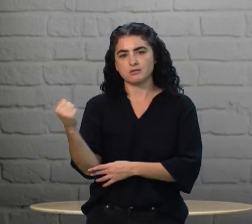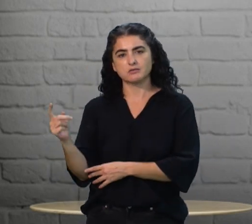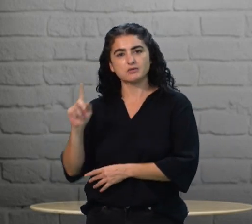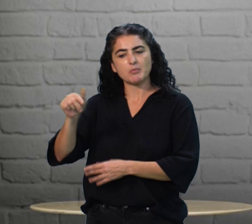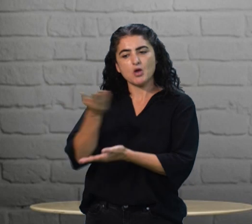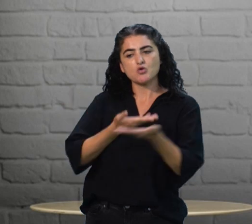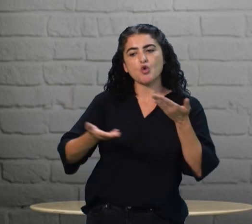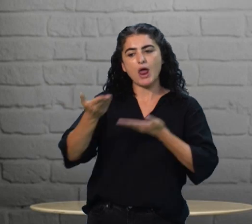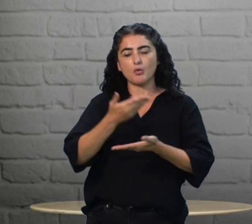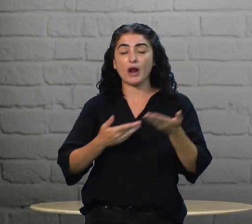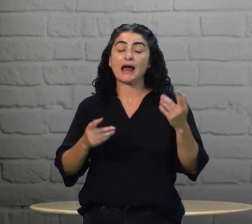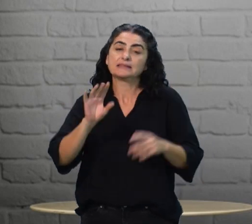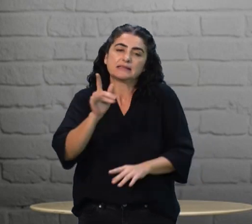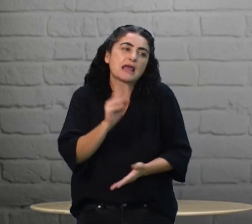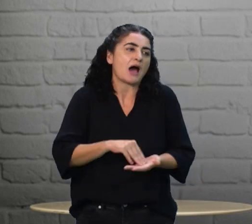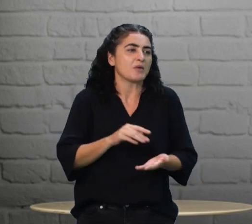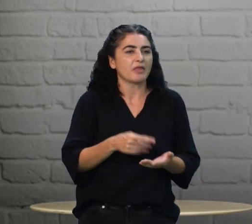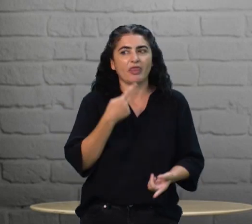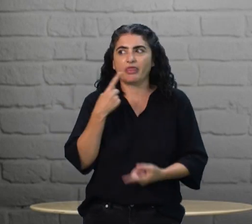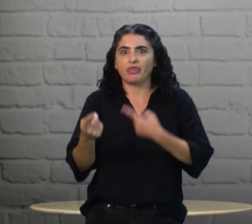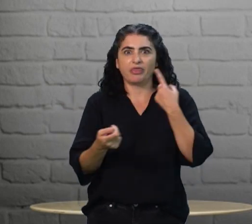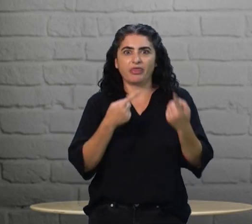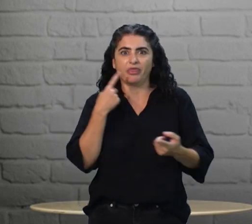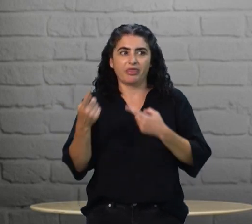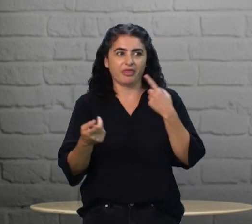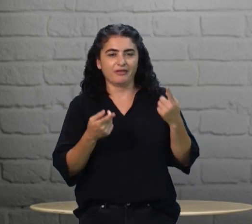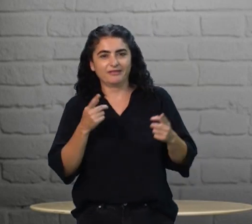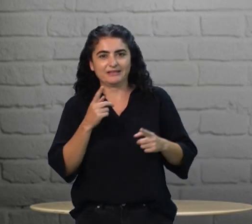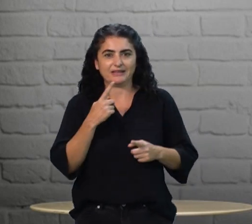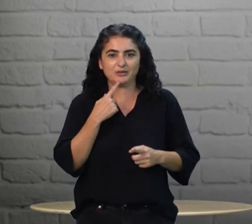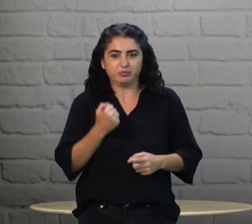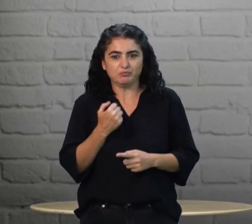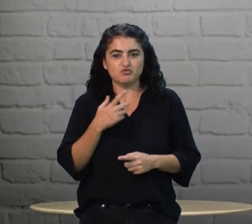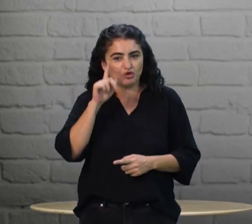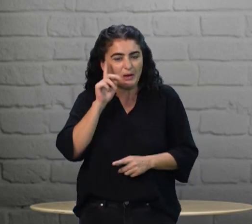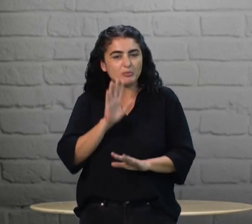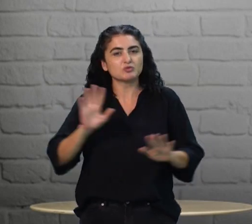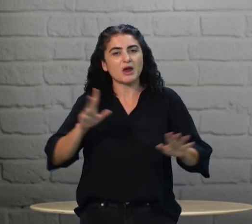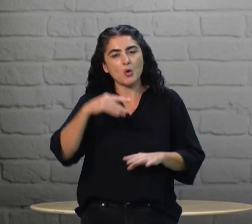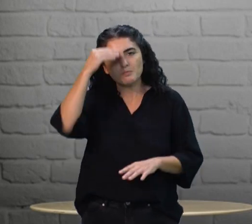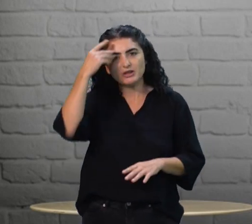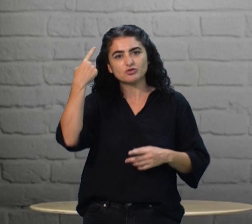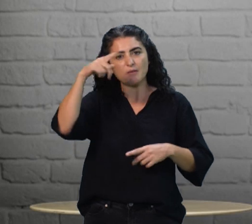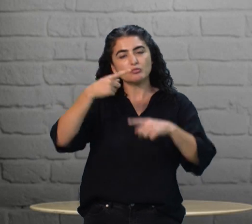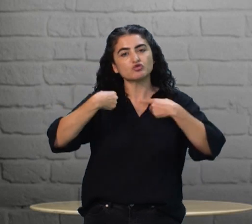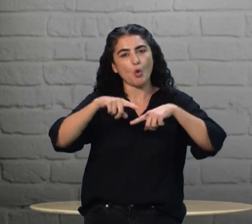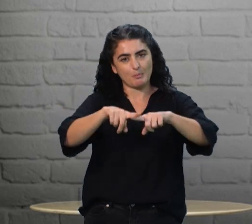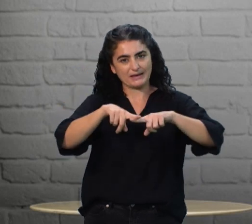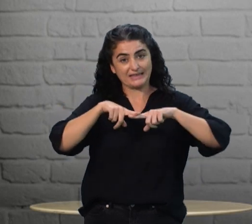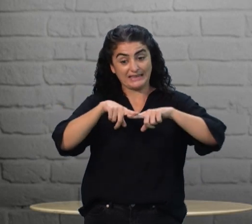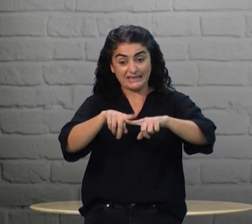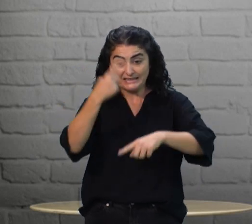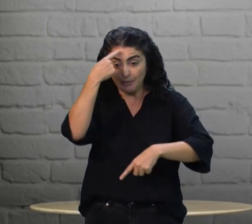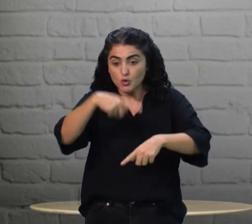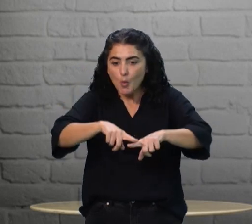a veces somos boca chancla pero creo que sabemos compartir y creo que saber compartir es una buena